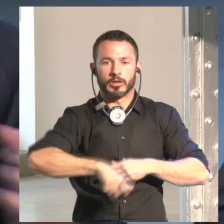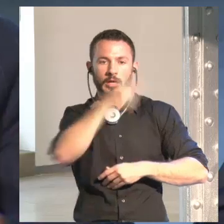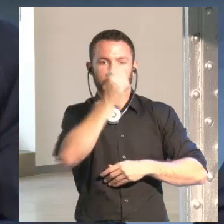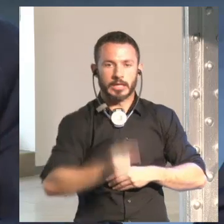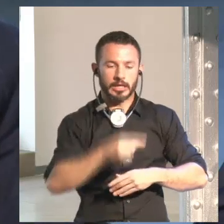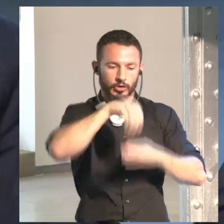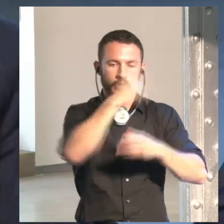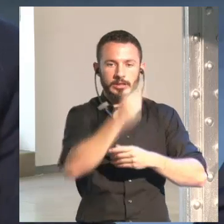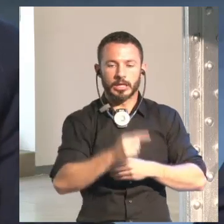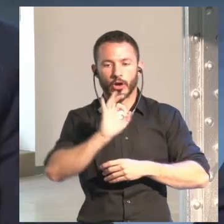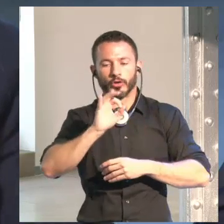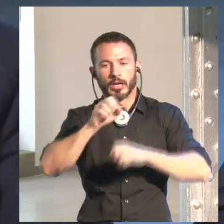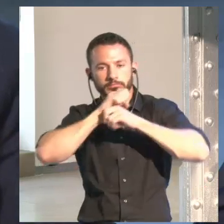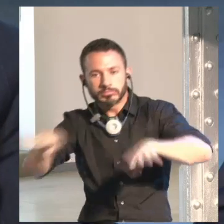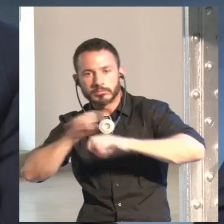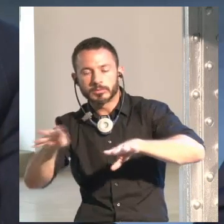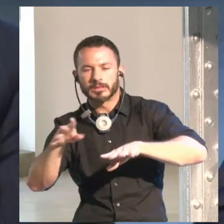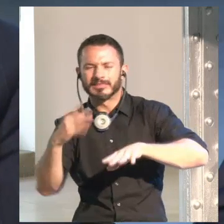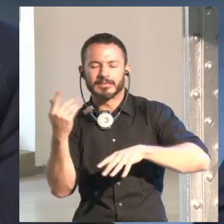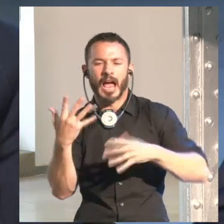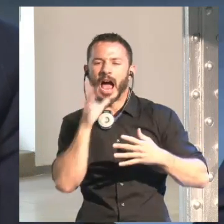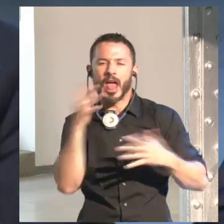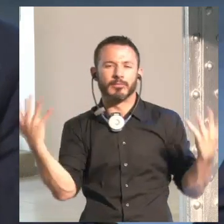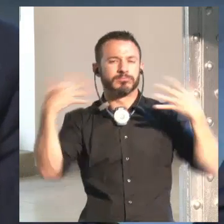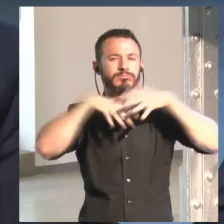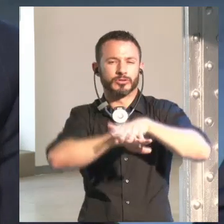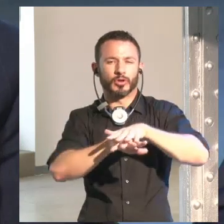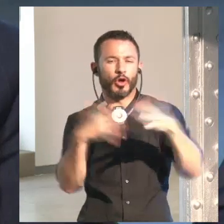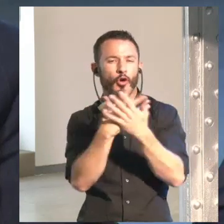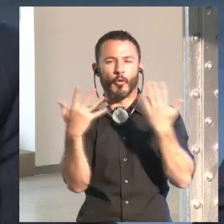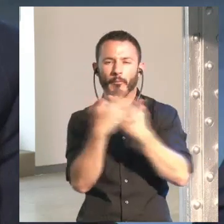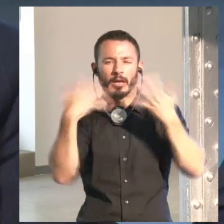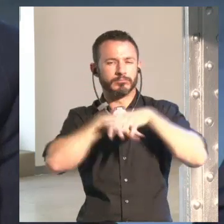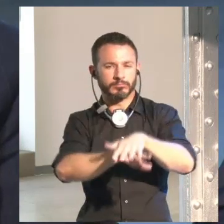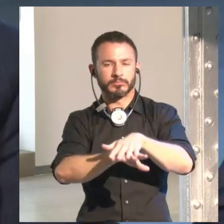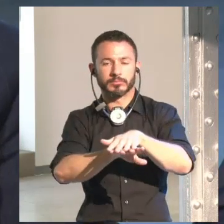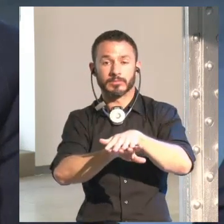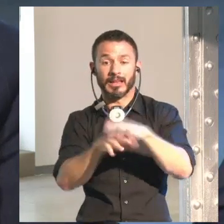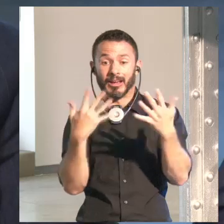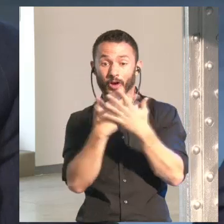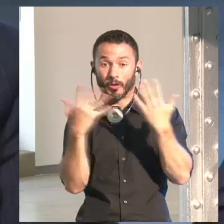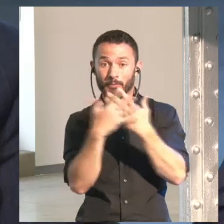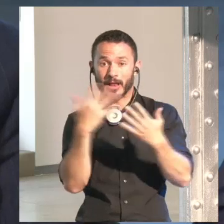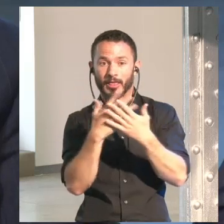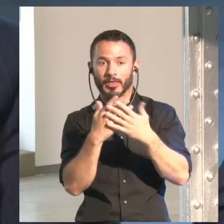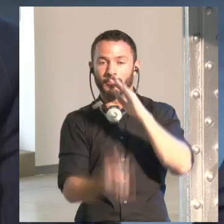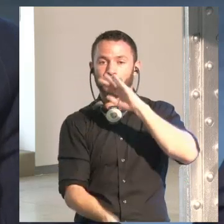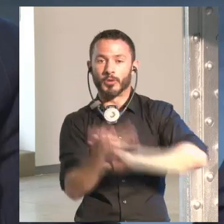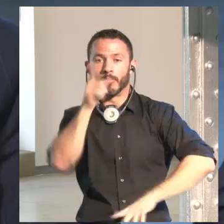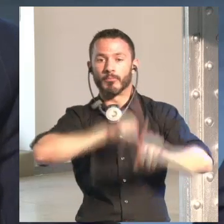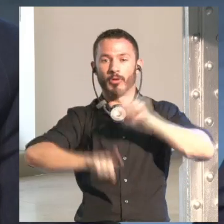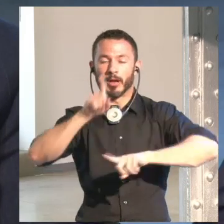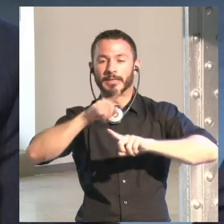La convergencia es en el sentido de que todo esto se está combinando, y su combinación plantea todo tipo de problemas y